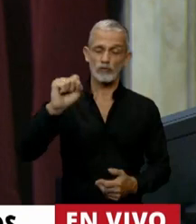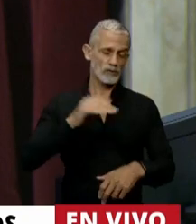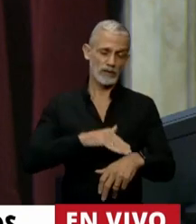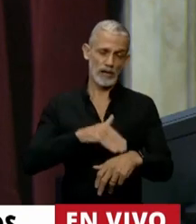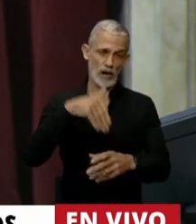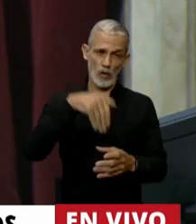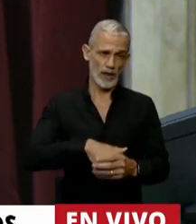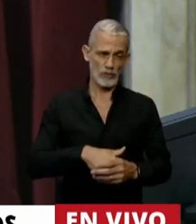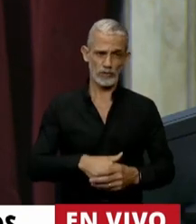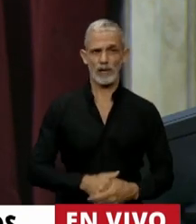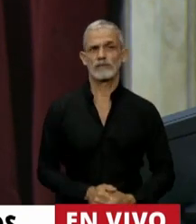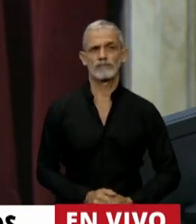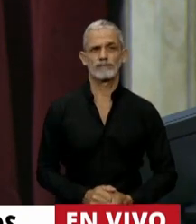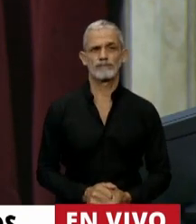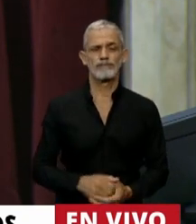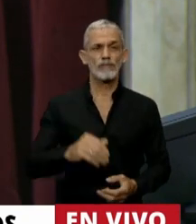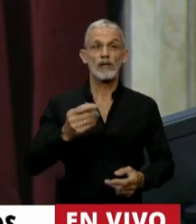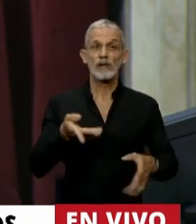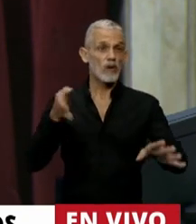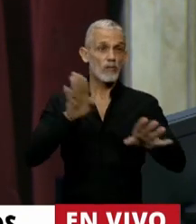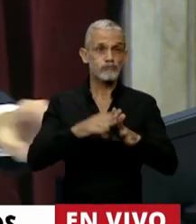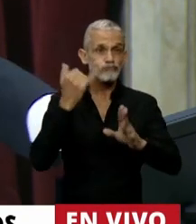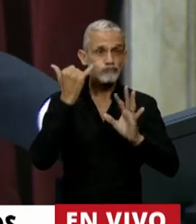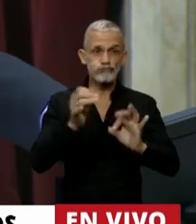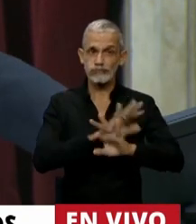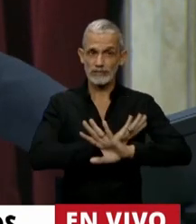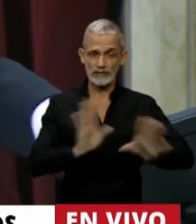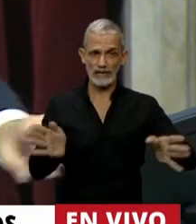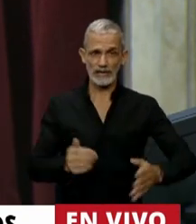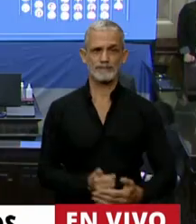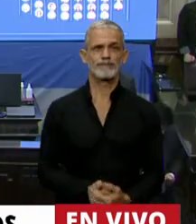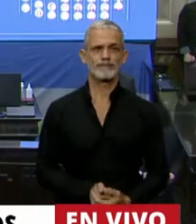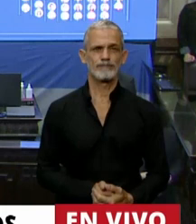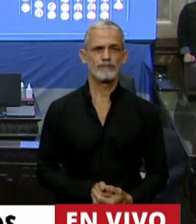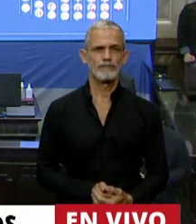Ausente a la hora de votar. Se cierra la votación.